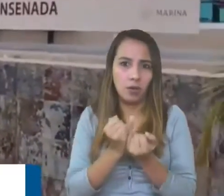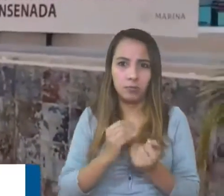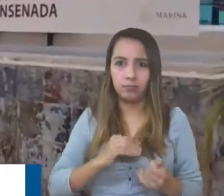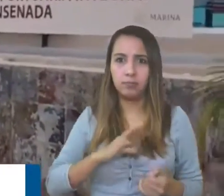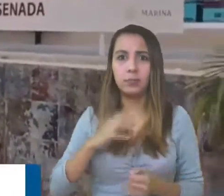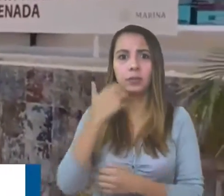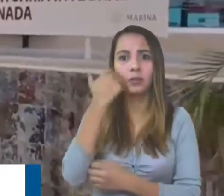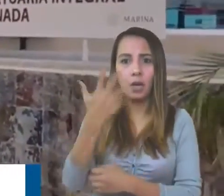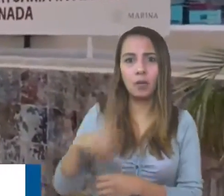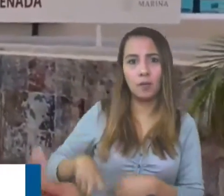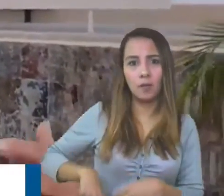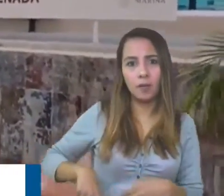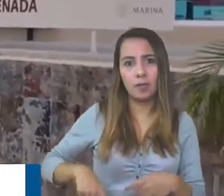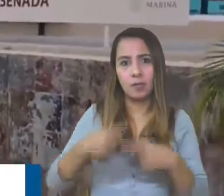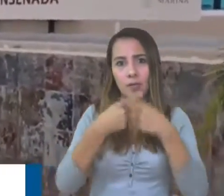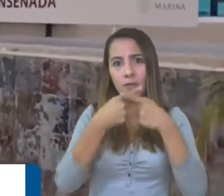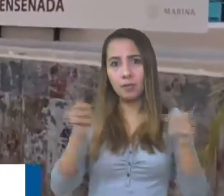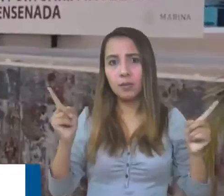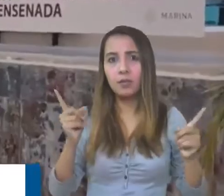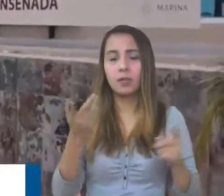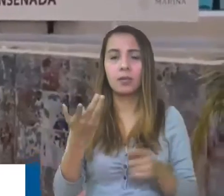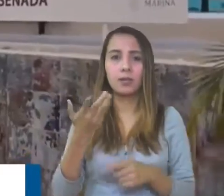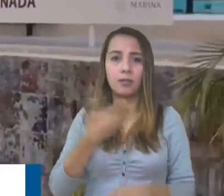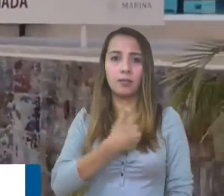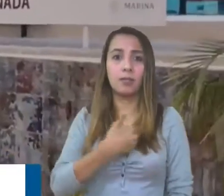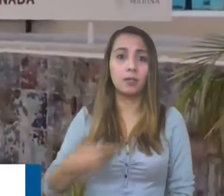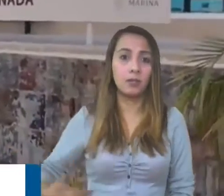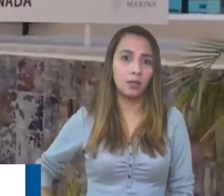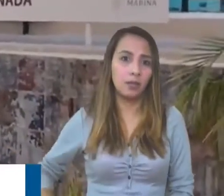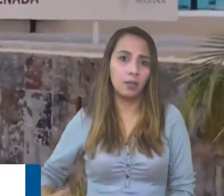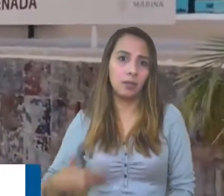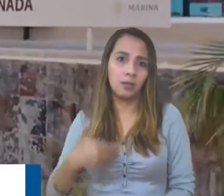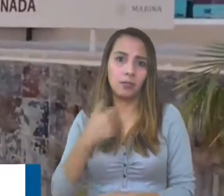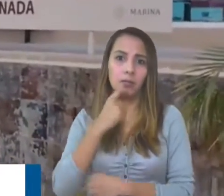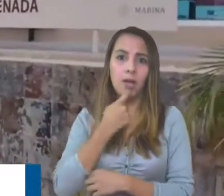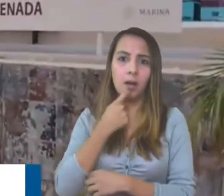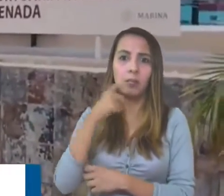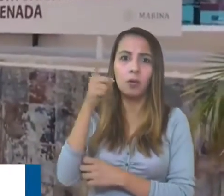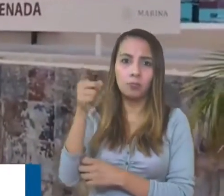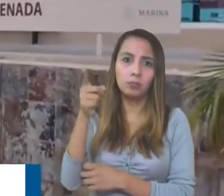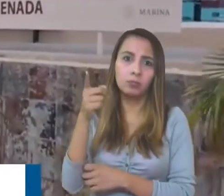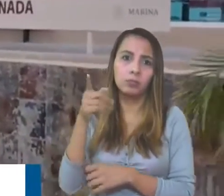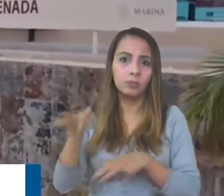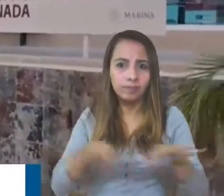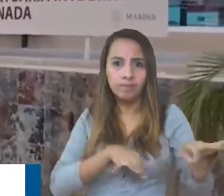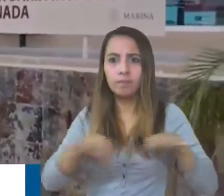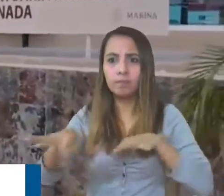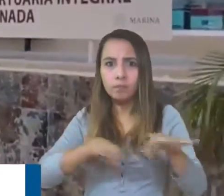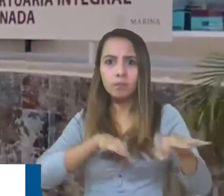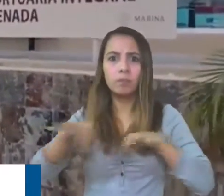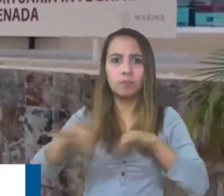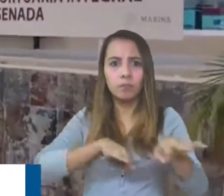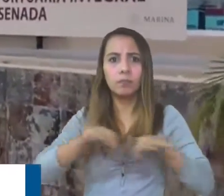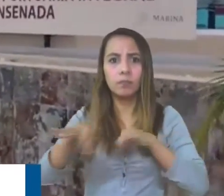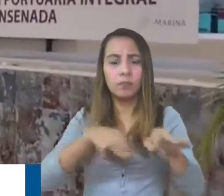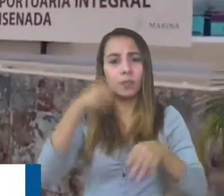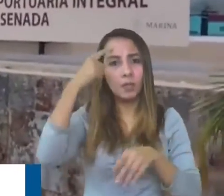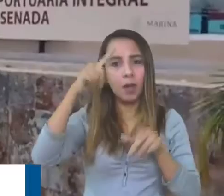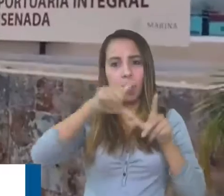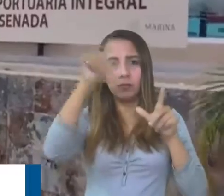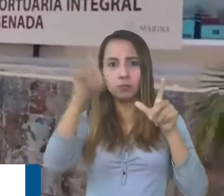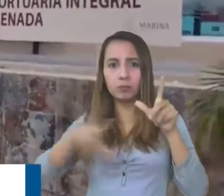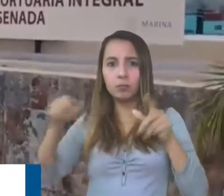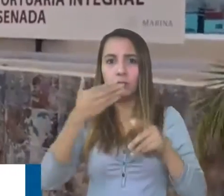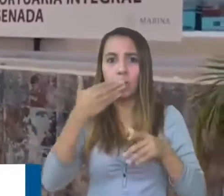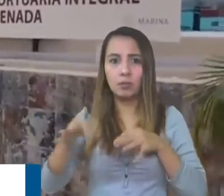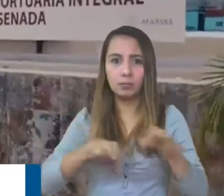gobierno diferente, que el presidente de la República, de alguna manera, él trabaja y trabaja para que este país camine. Entonces, yo sentí eso, que